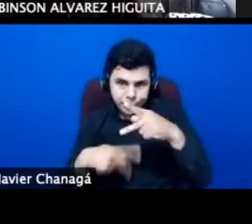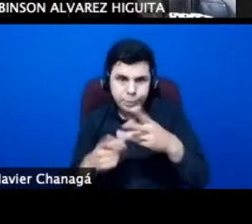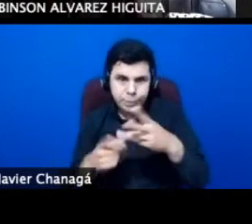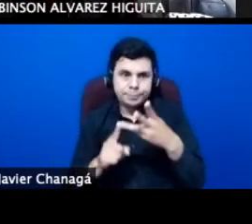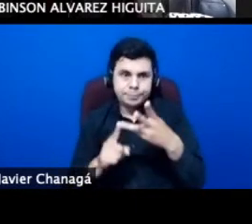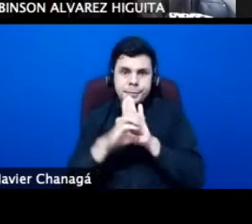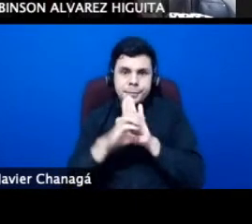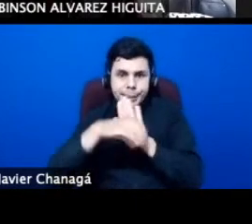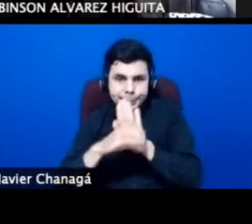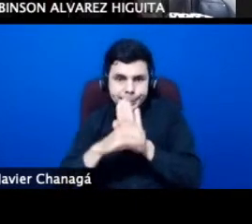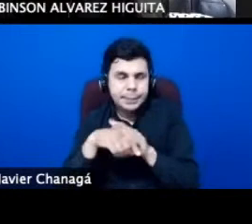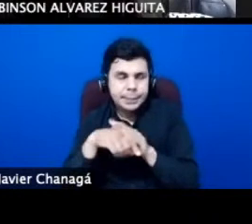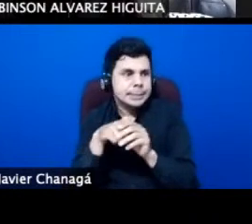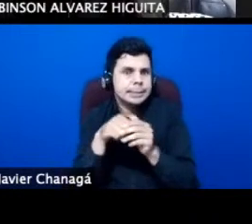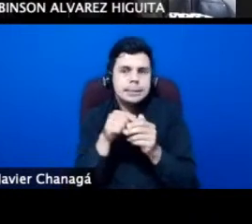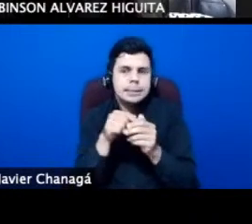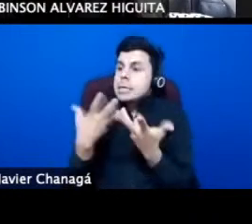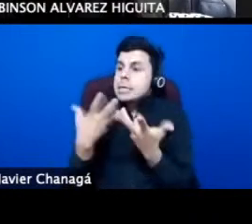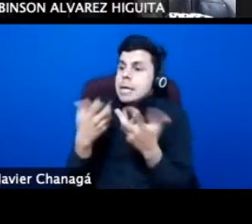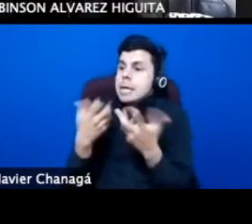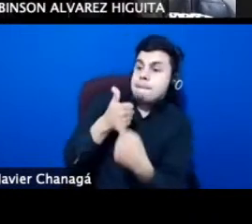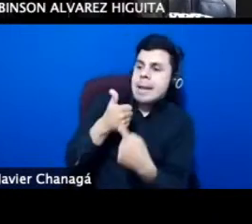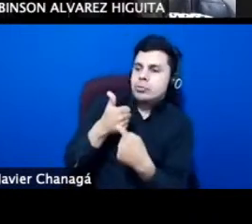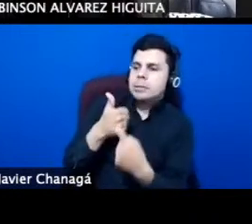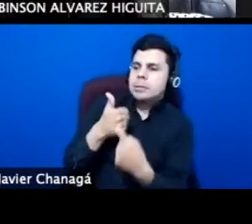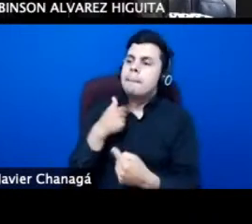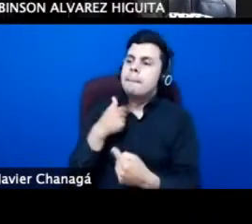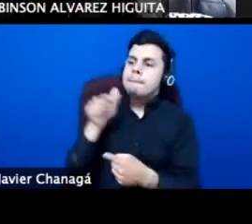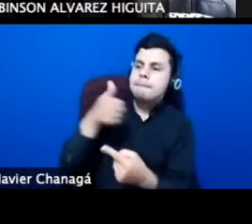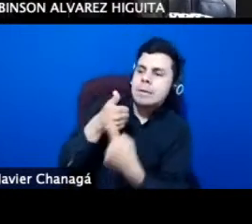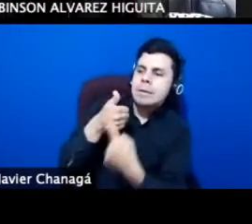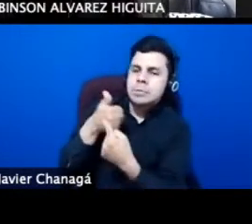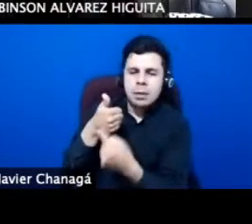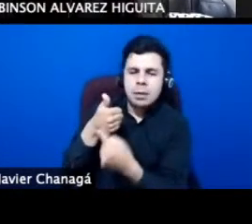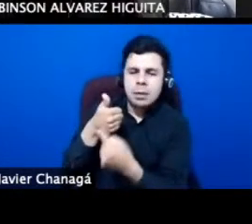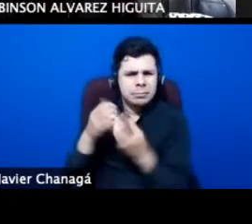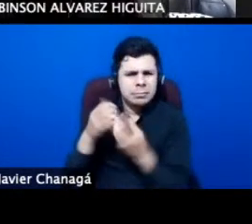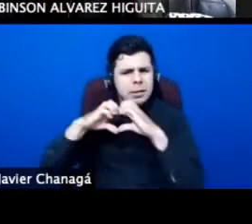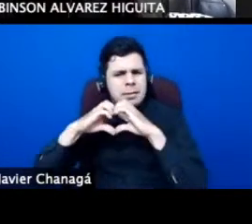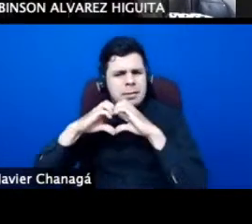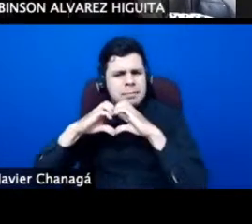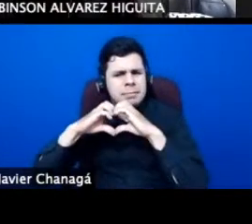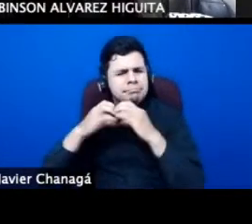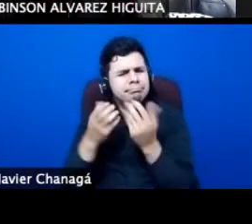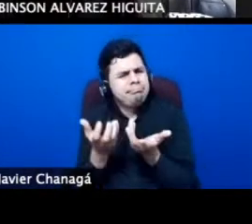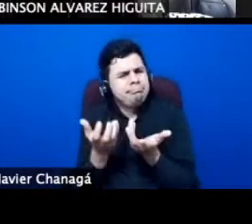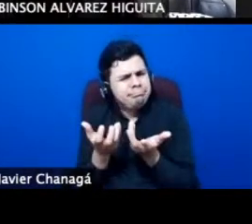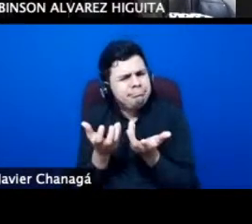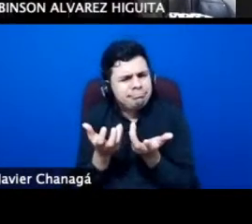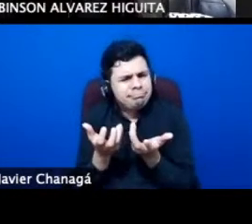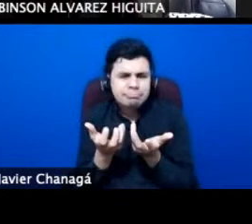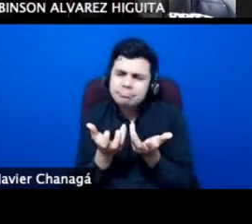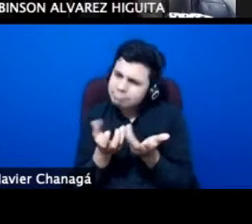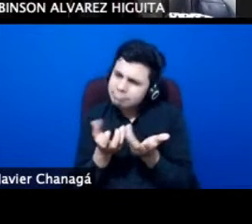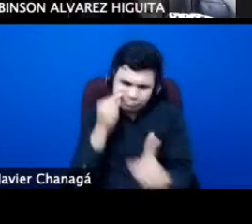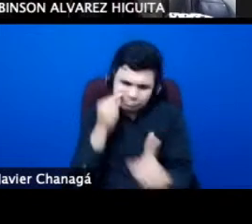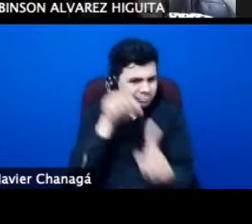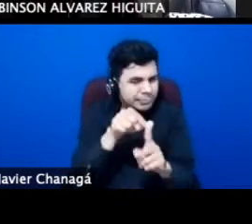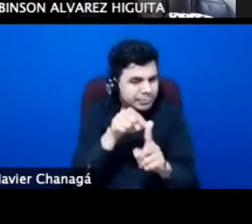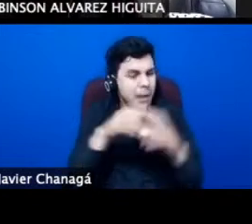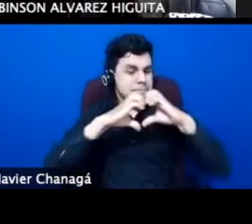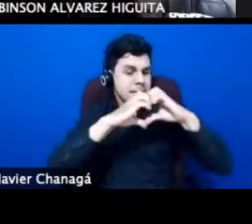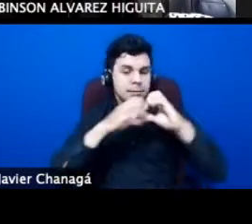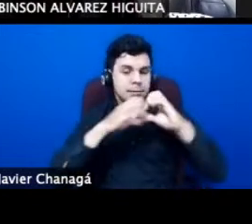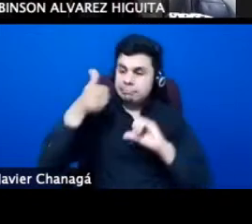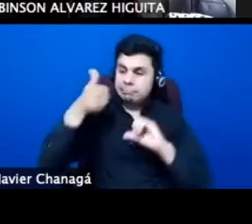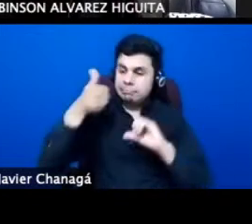idea. La idea era encontrar de pronto una cara amable, una sonrisa, un comentario, pero no likes y como que se tradujera de esa manera. Sin